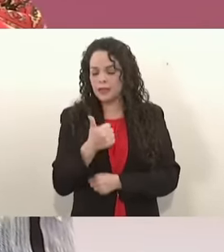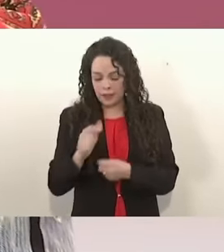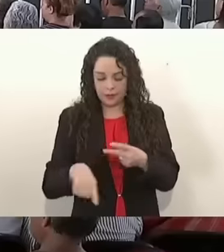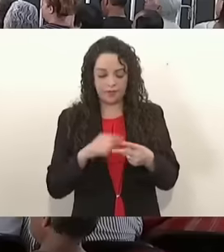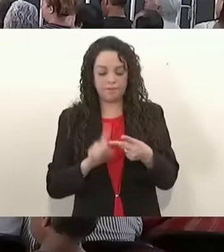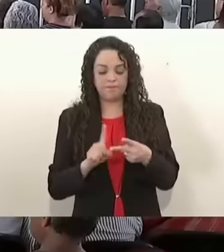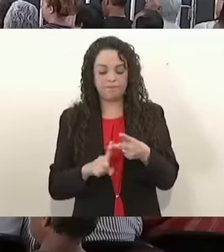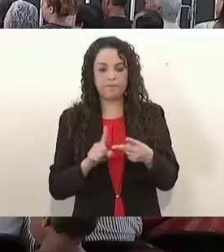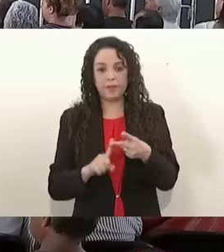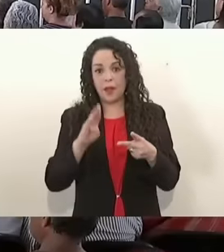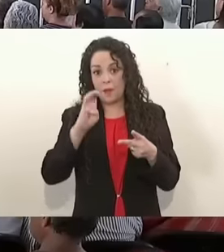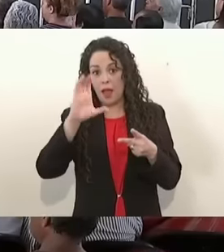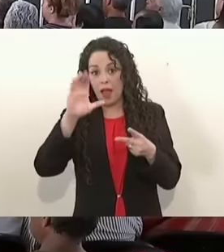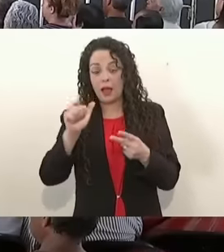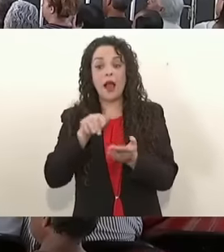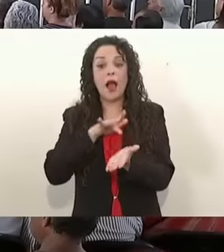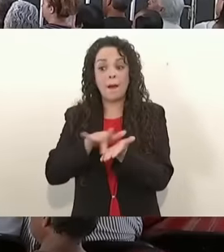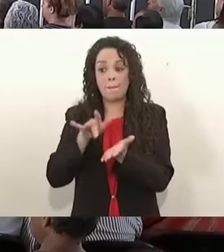apoyo, becas